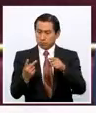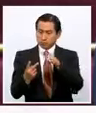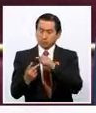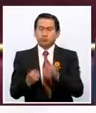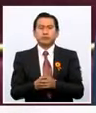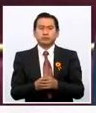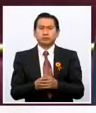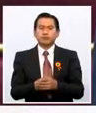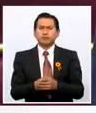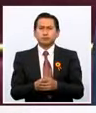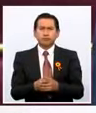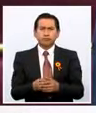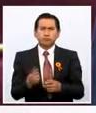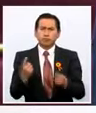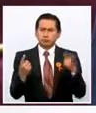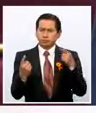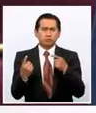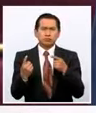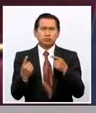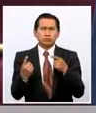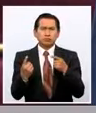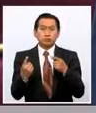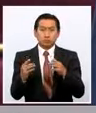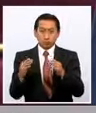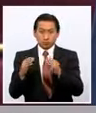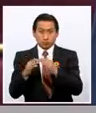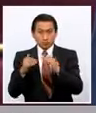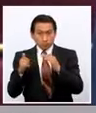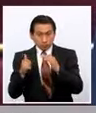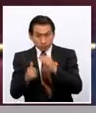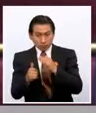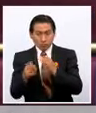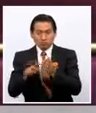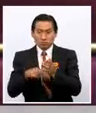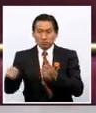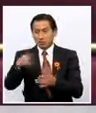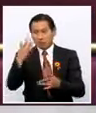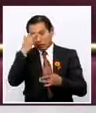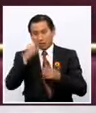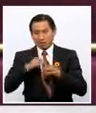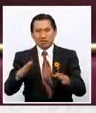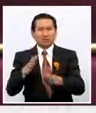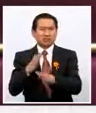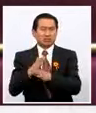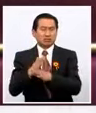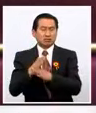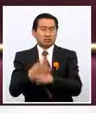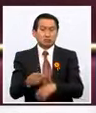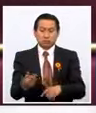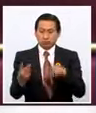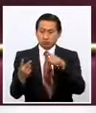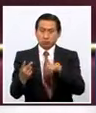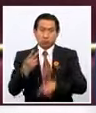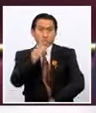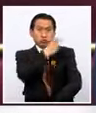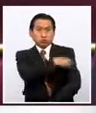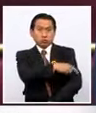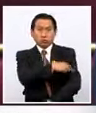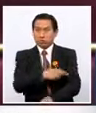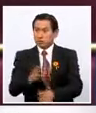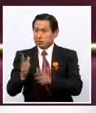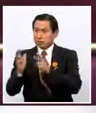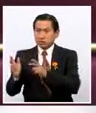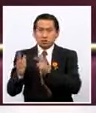la primera fue hacer las cuarentenas para evitar contagios la segunda fue equipar hospitales en tres